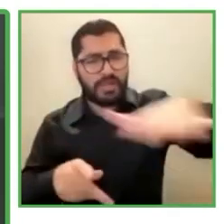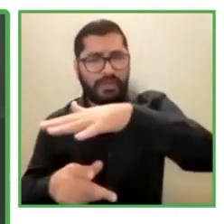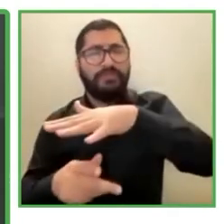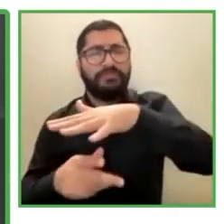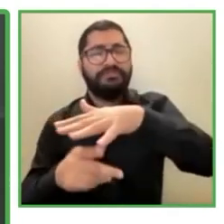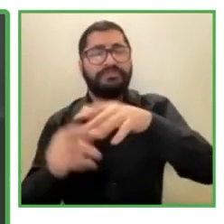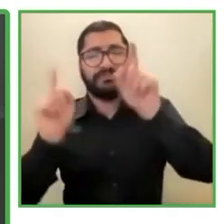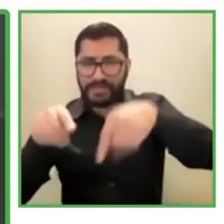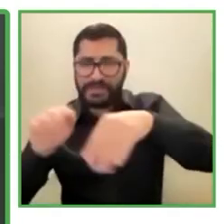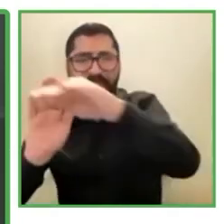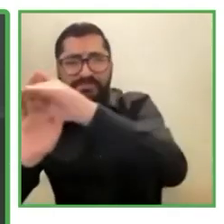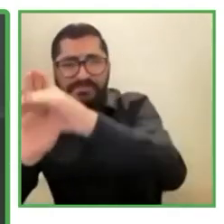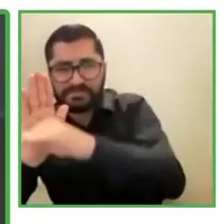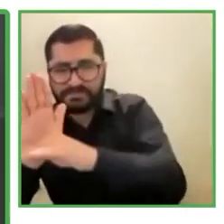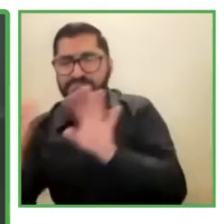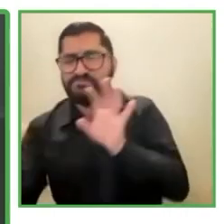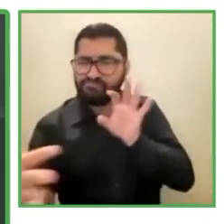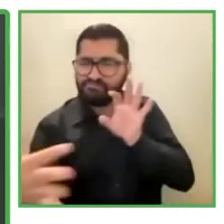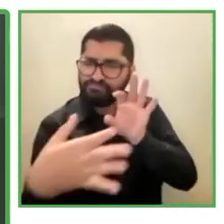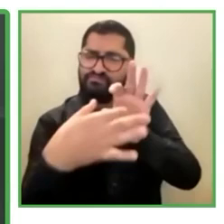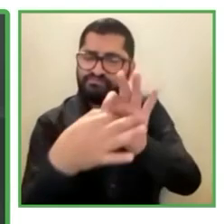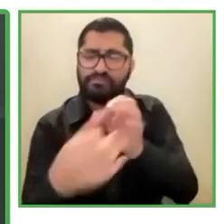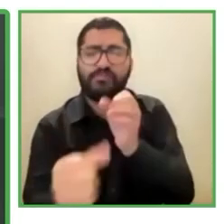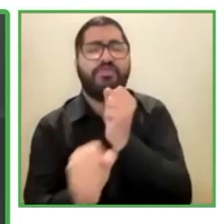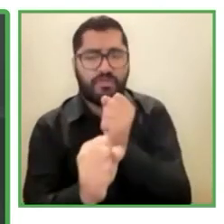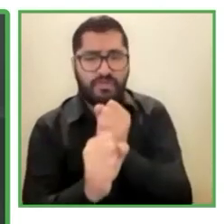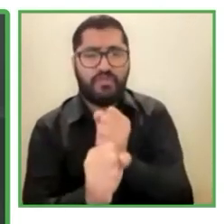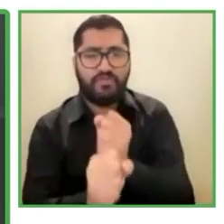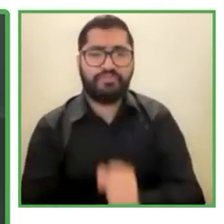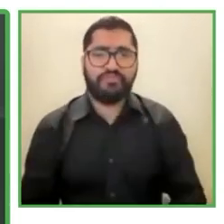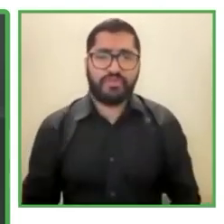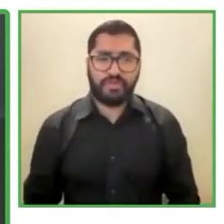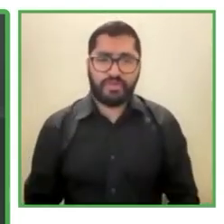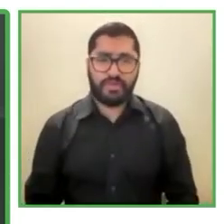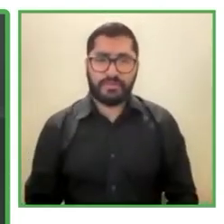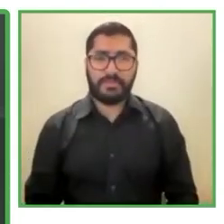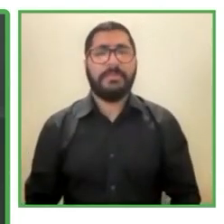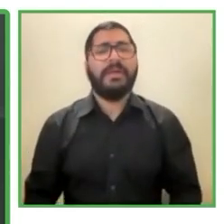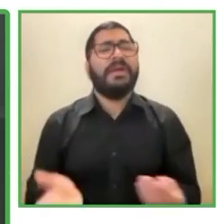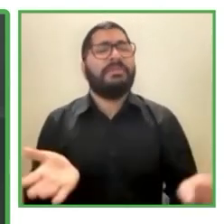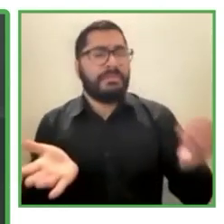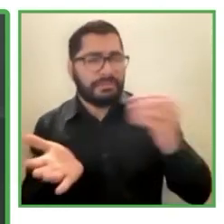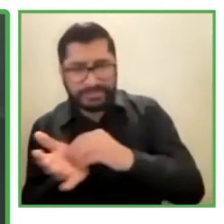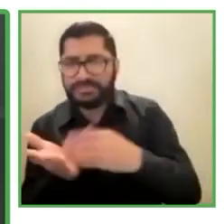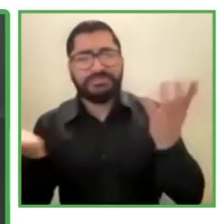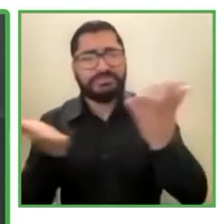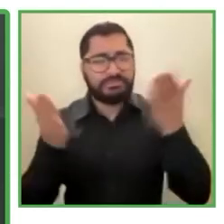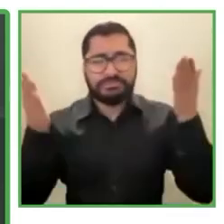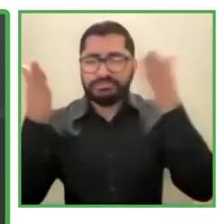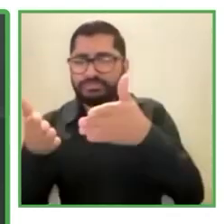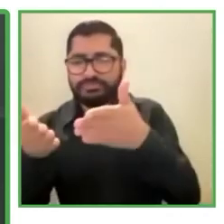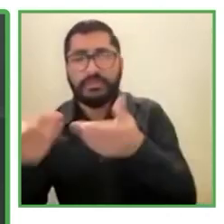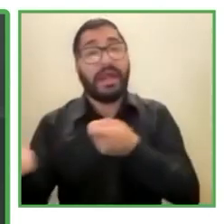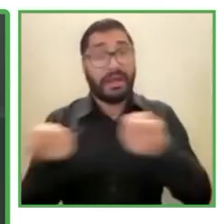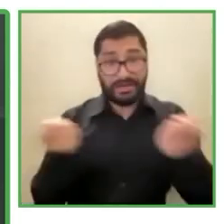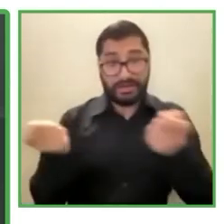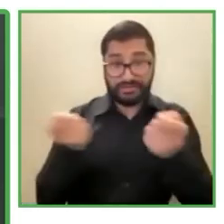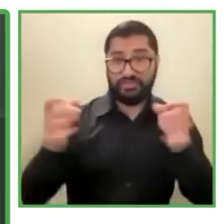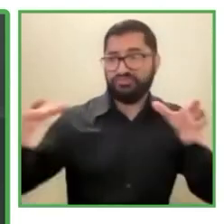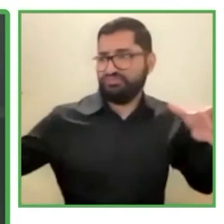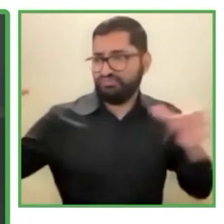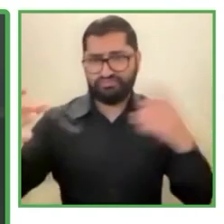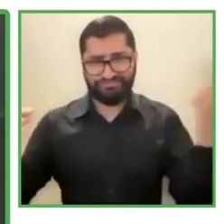¿sí? Y más notoriamente lo que refiere a la negociación colectiva. Vinculado con este último tema, el segundo